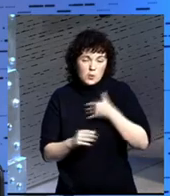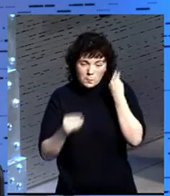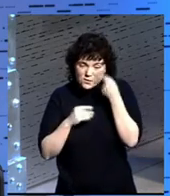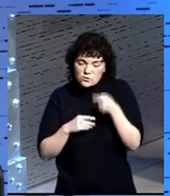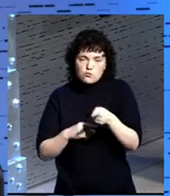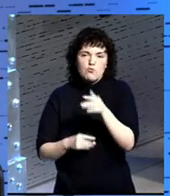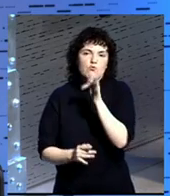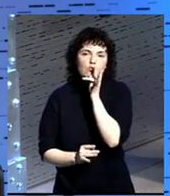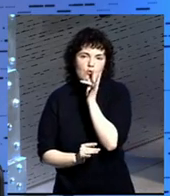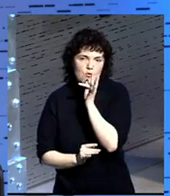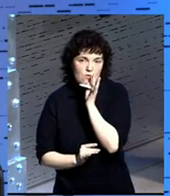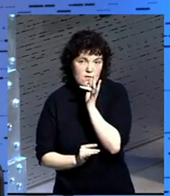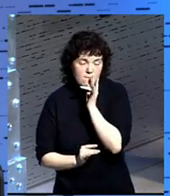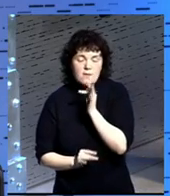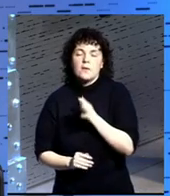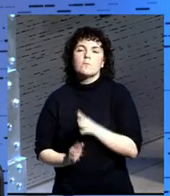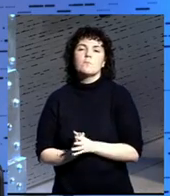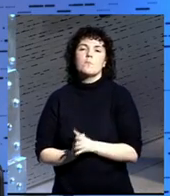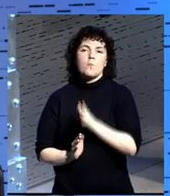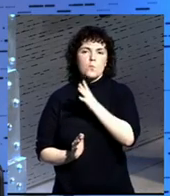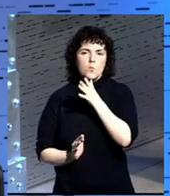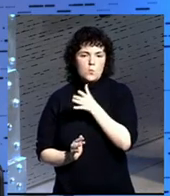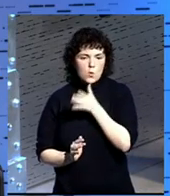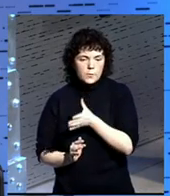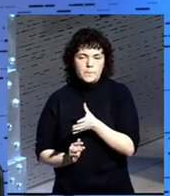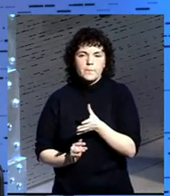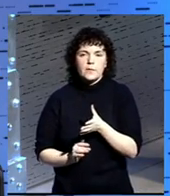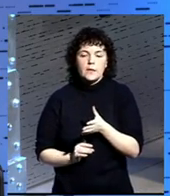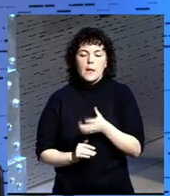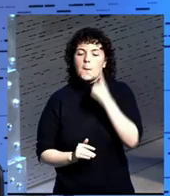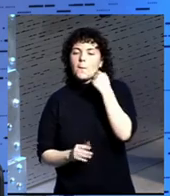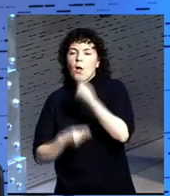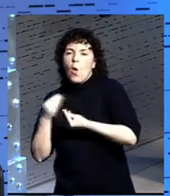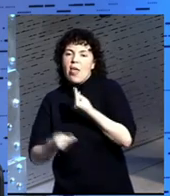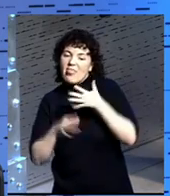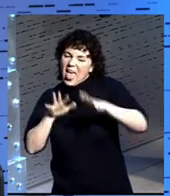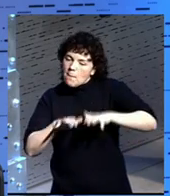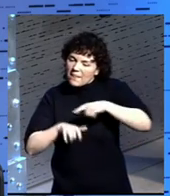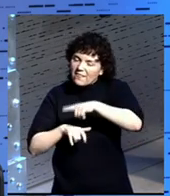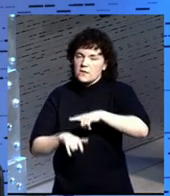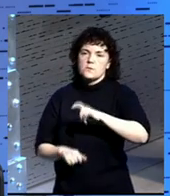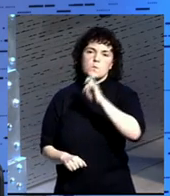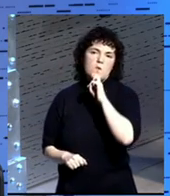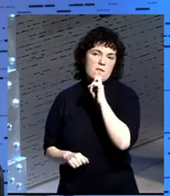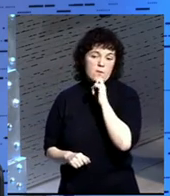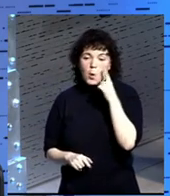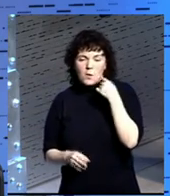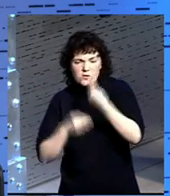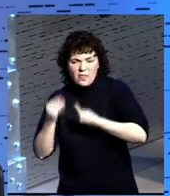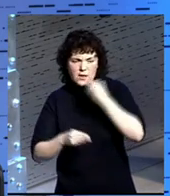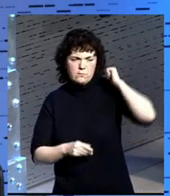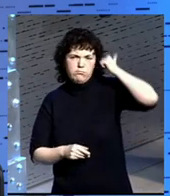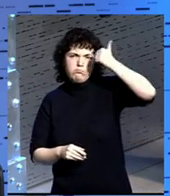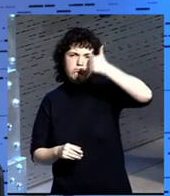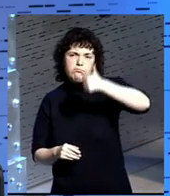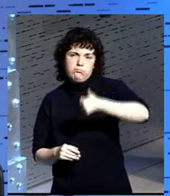pasa, porque es muy difícil aprender a hacer lo que hacen los bancos. Los bancos hacemos una cosa que la venimos haciendo desde hace